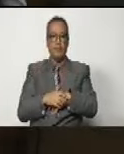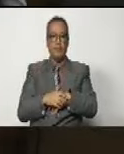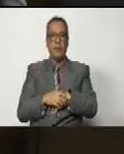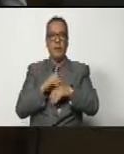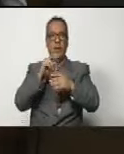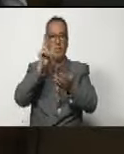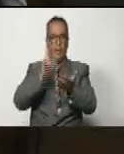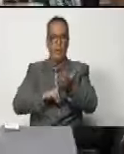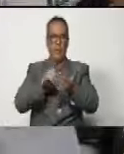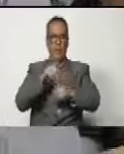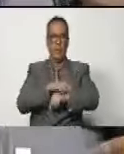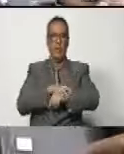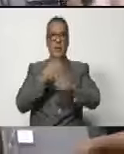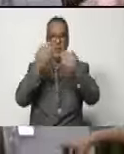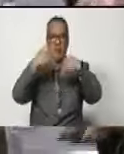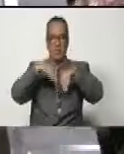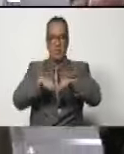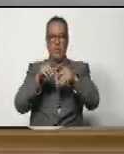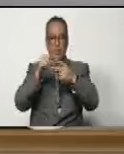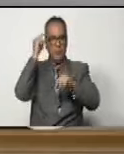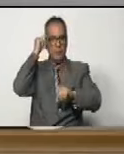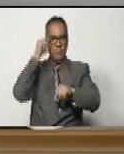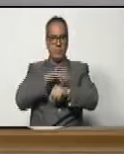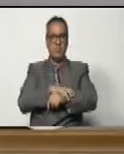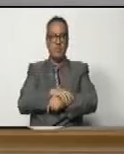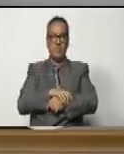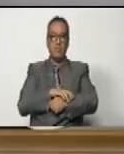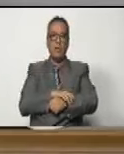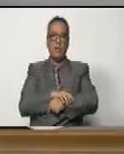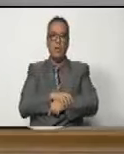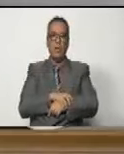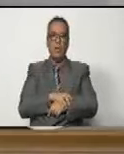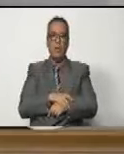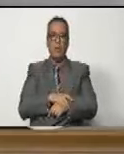Queda aprobado. Siguiente punto del orden del día, señora secretaria.